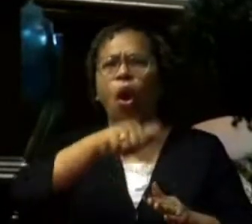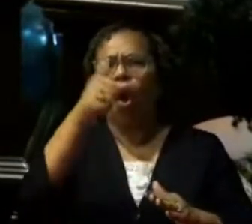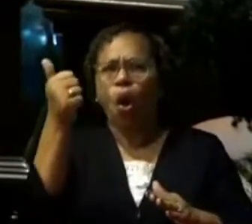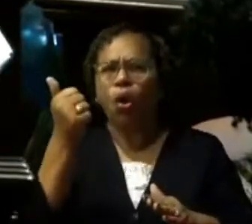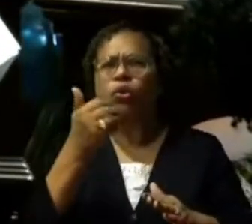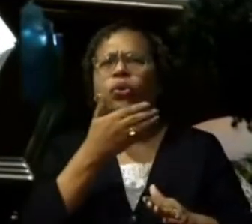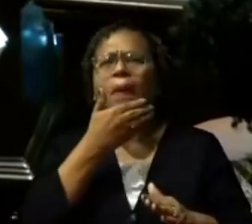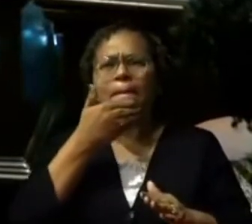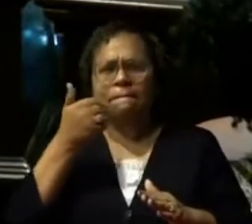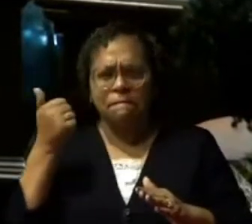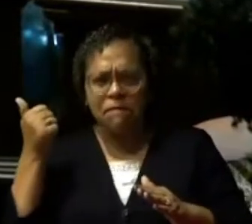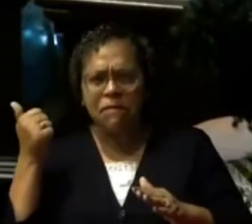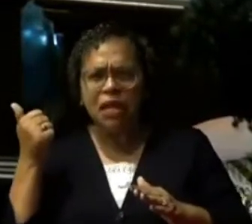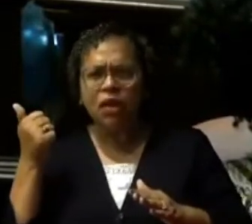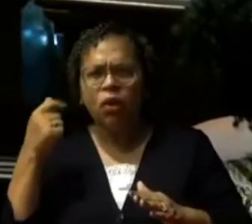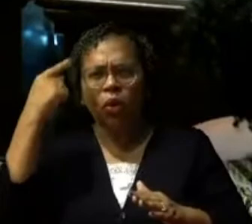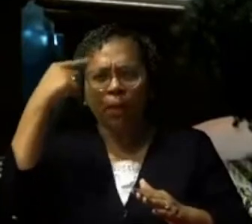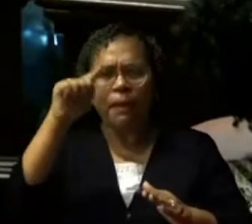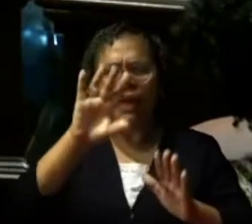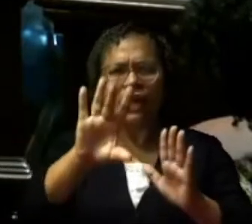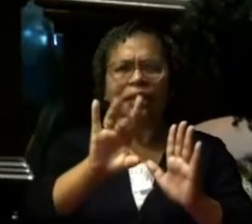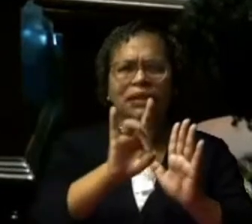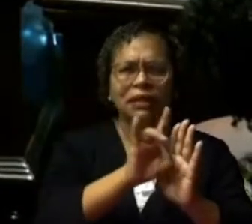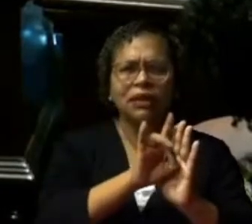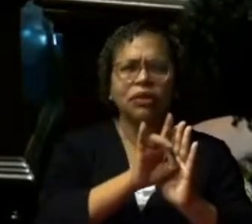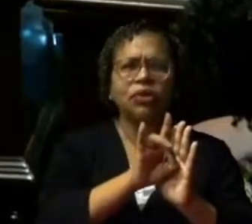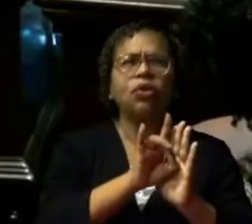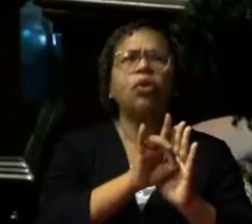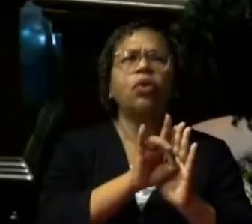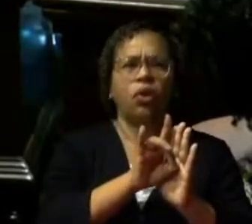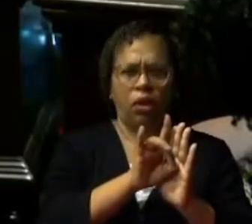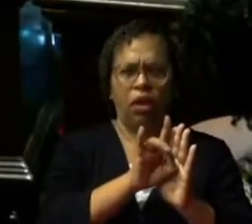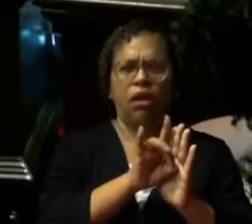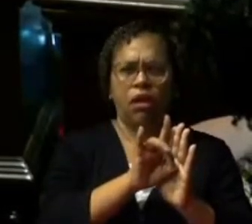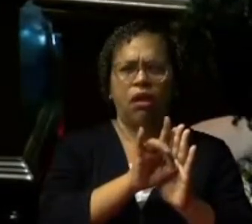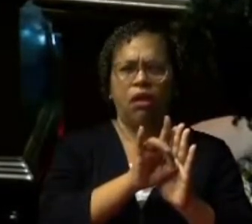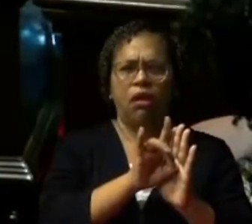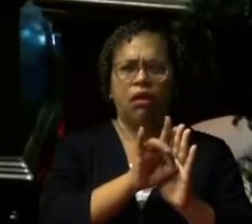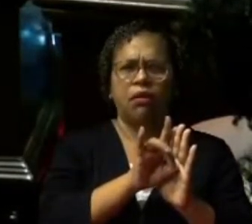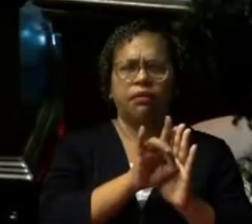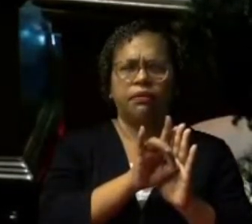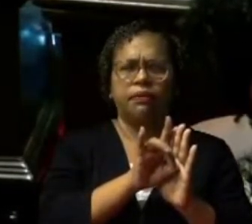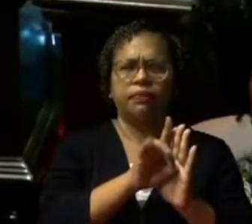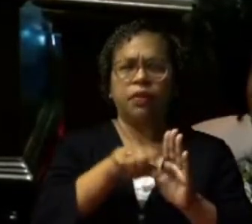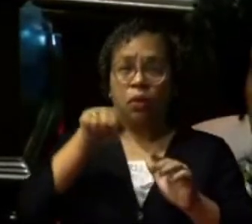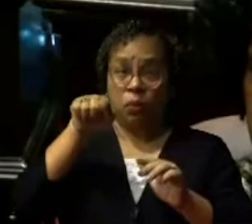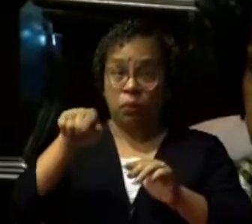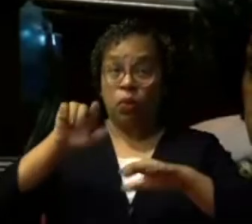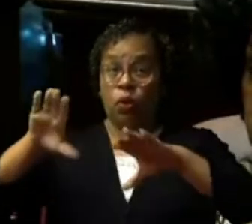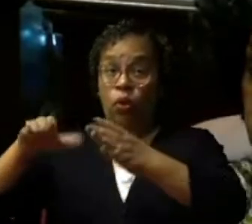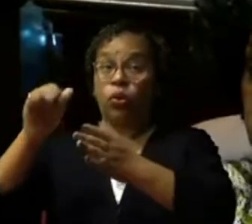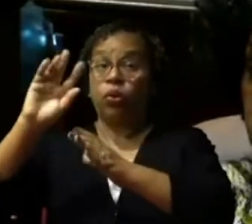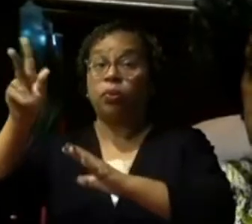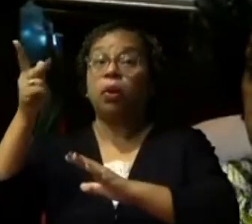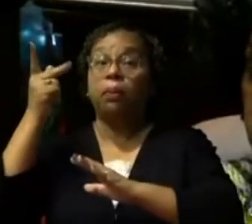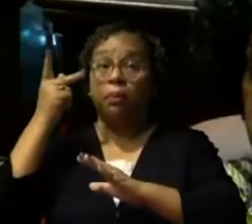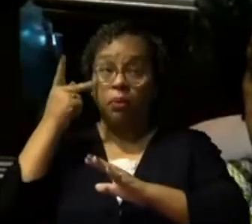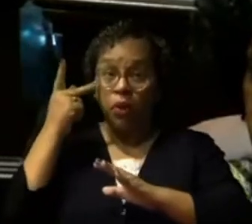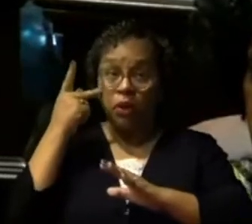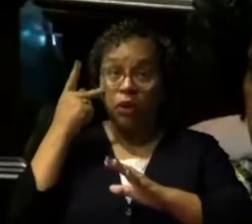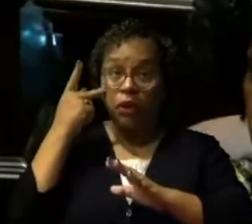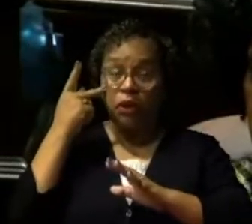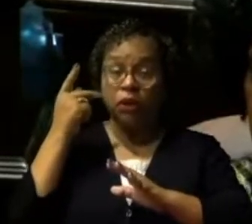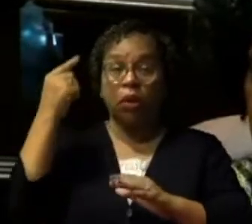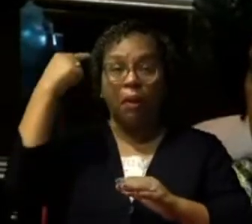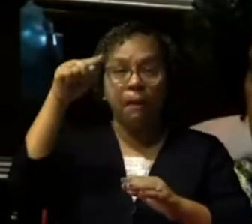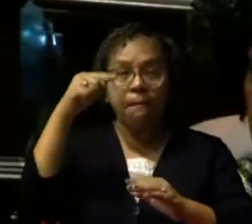traducir votos que haya sacado un partido político en escaños de representación, ya sea congresual o de